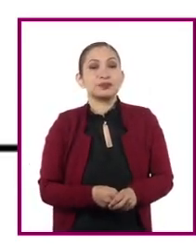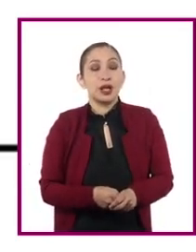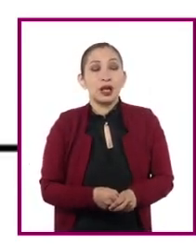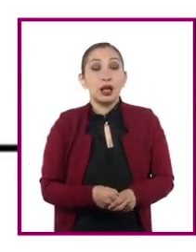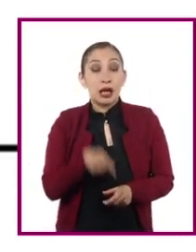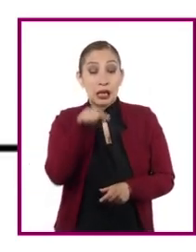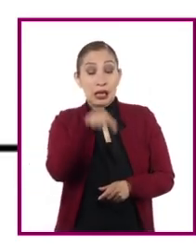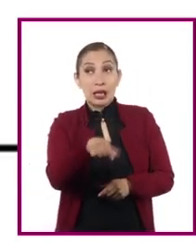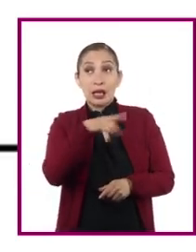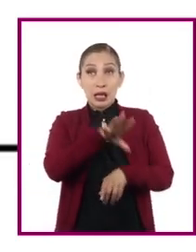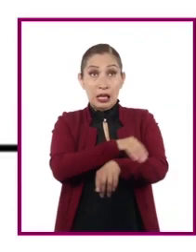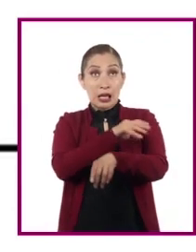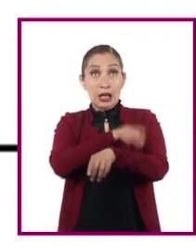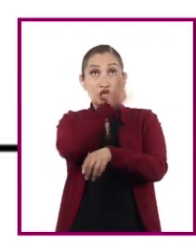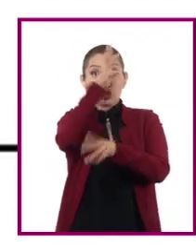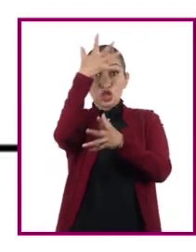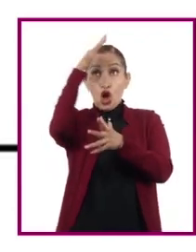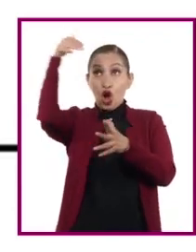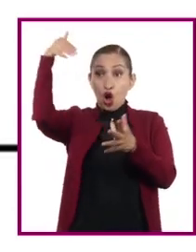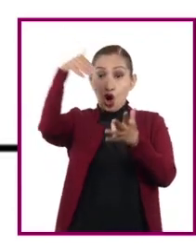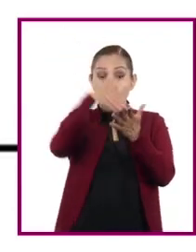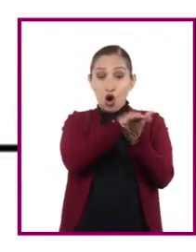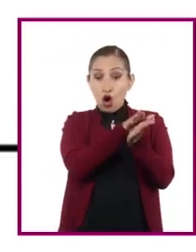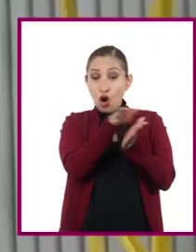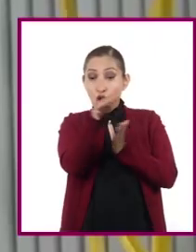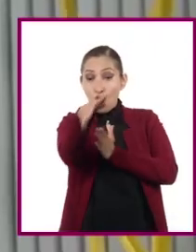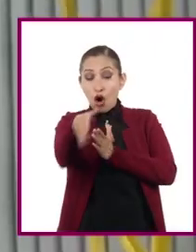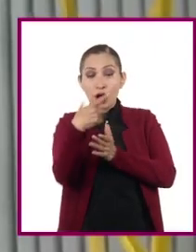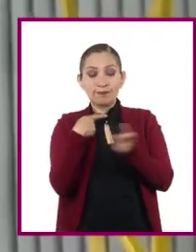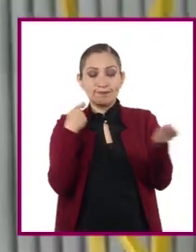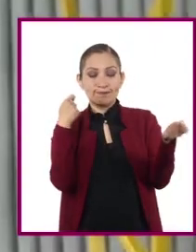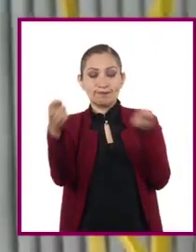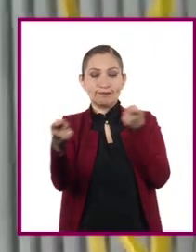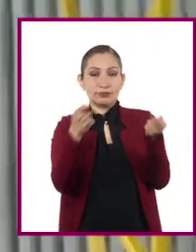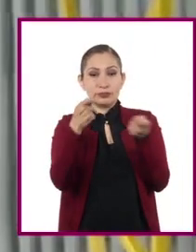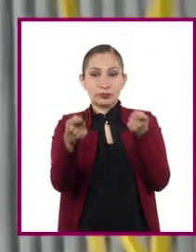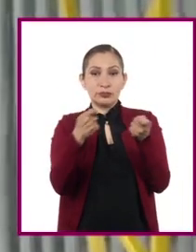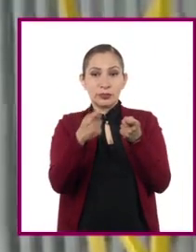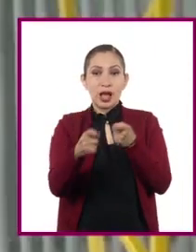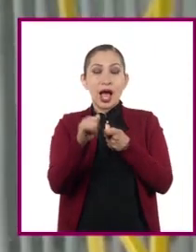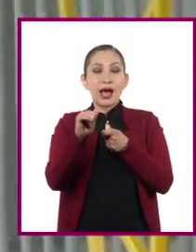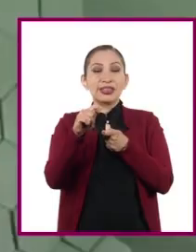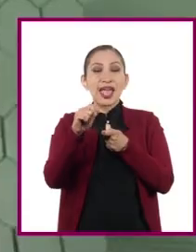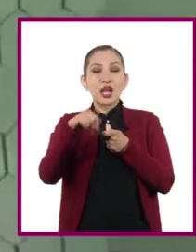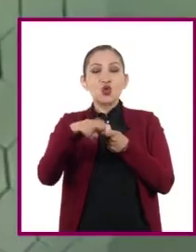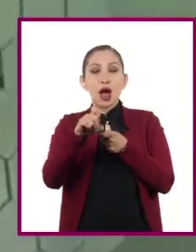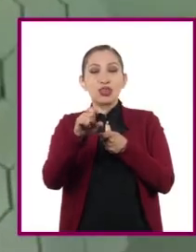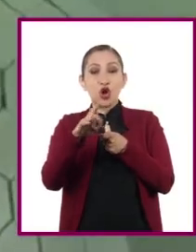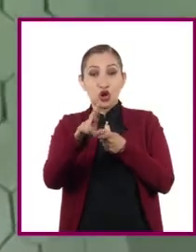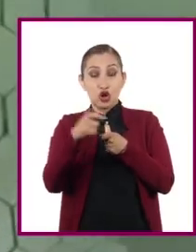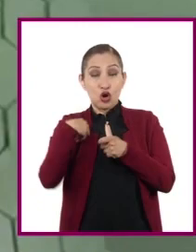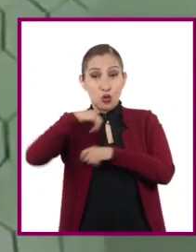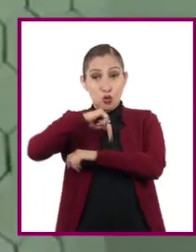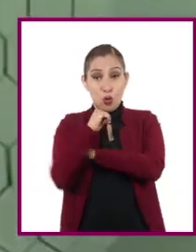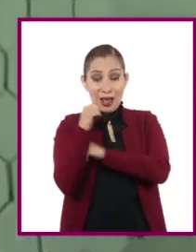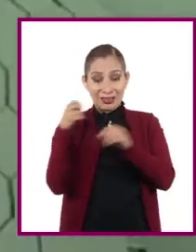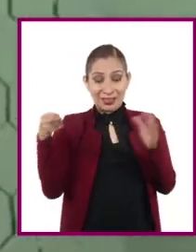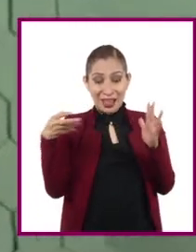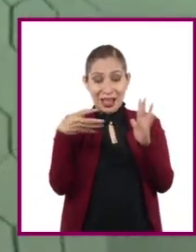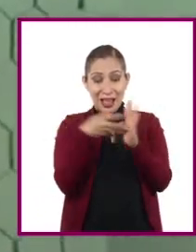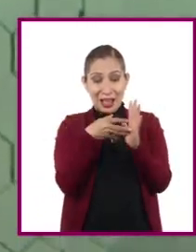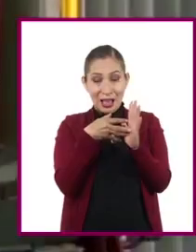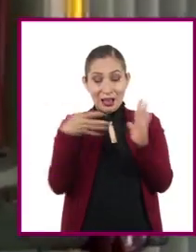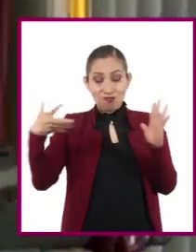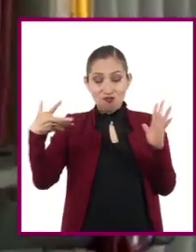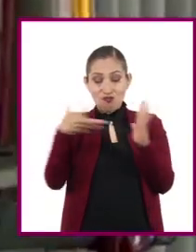La cantidad de radiación proveniente del helióstato es regulada por un atenuador. El concentrador hace